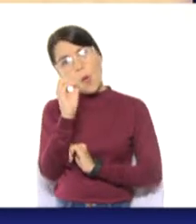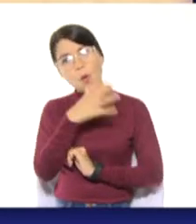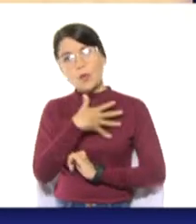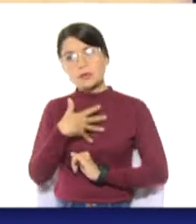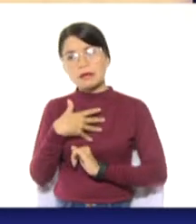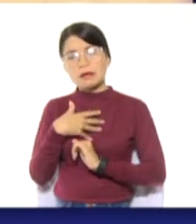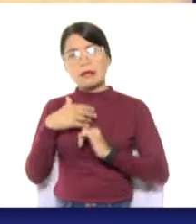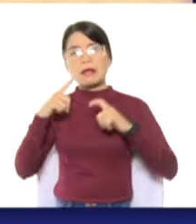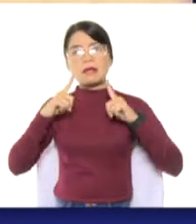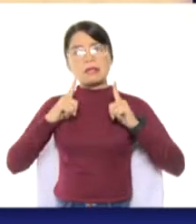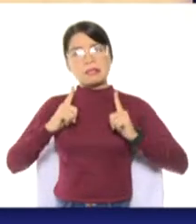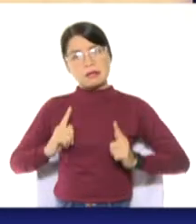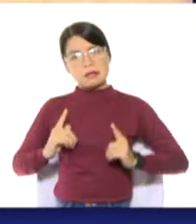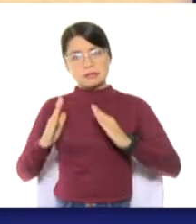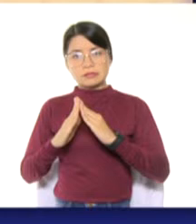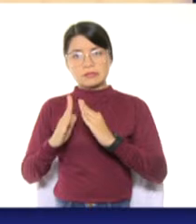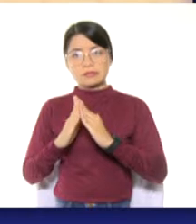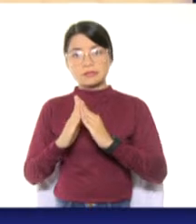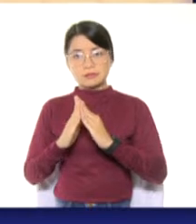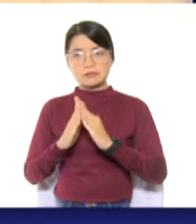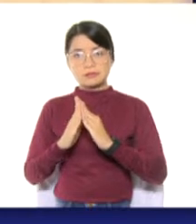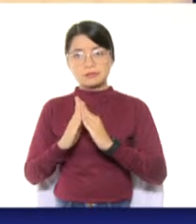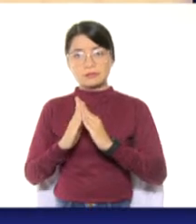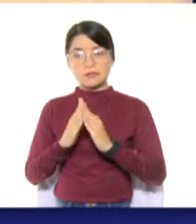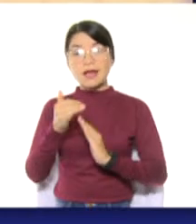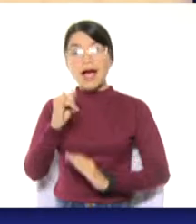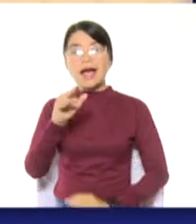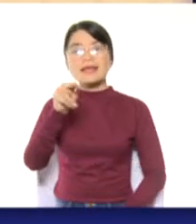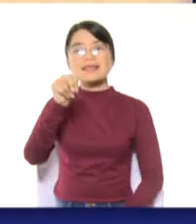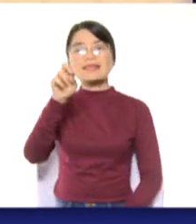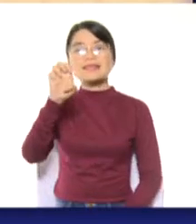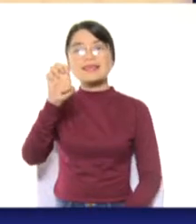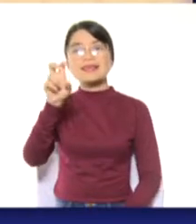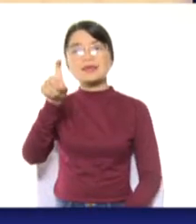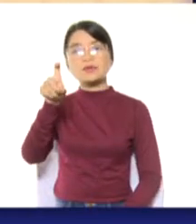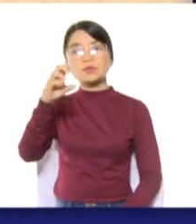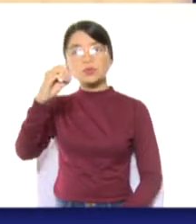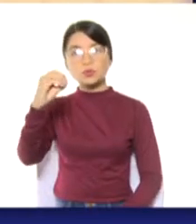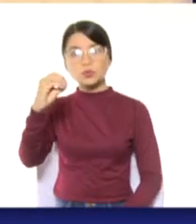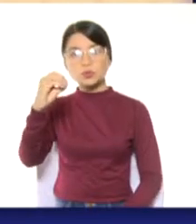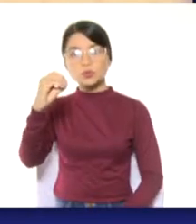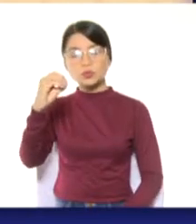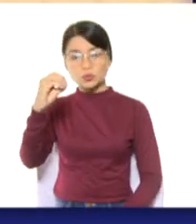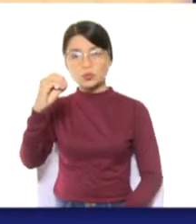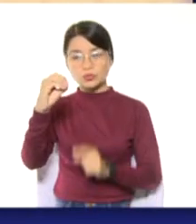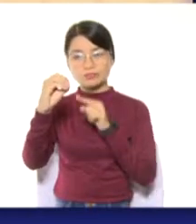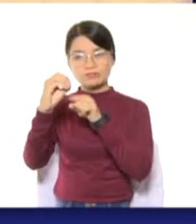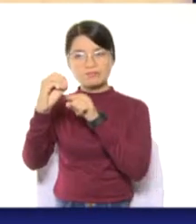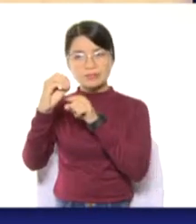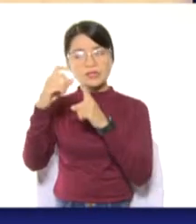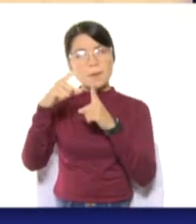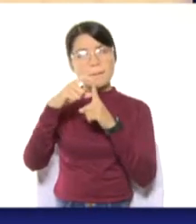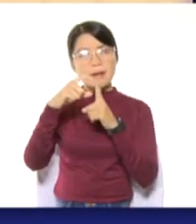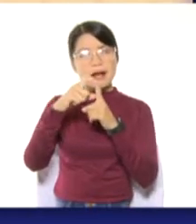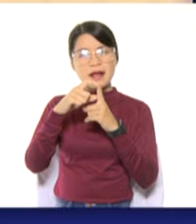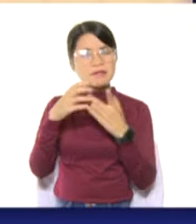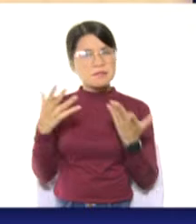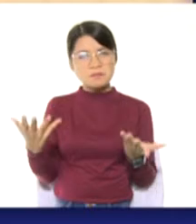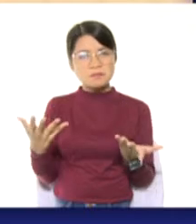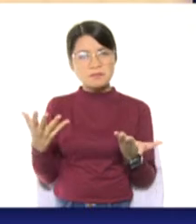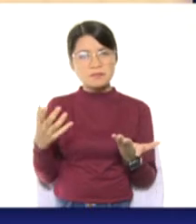oraciones coordinadas, en este caso, hablaríamos de un nexo, pero un nexo bien